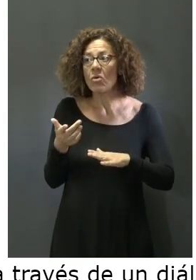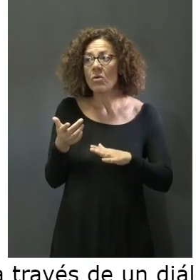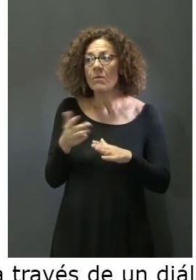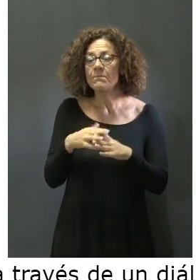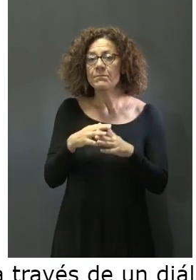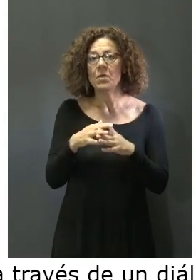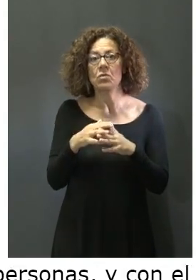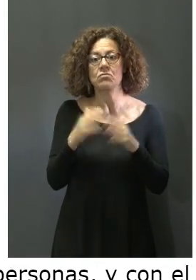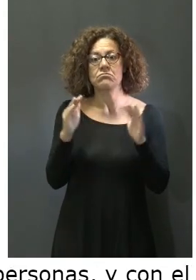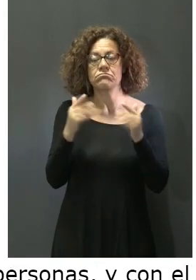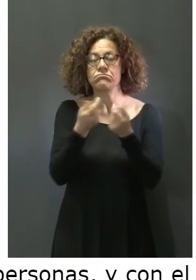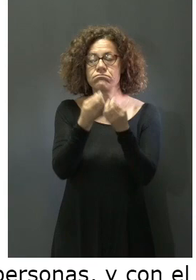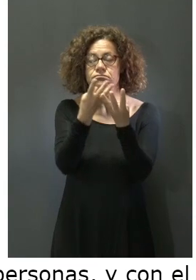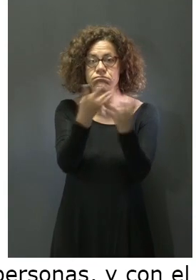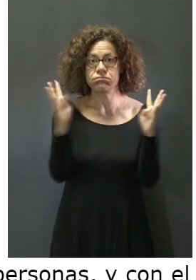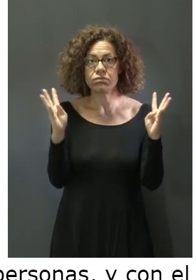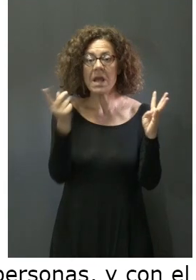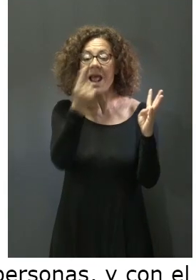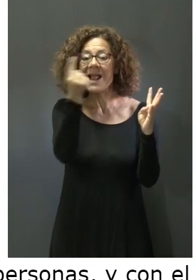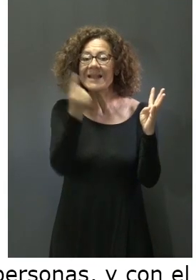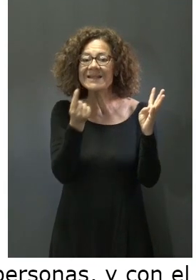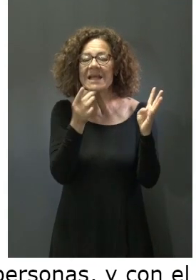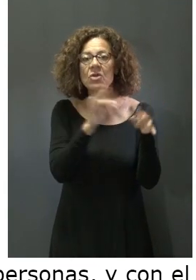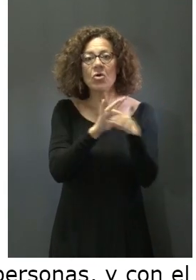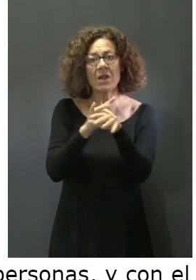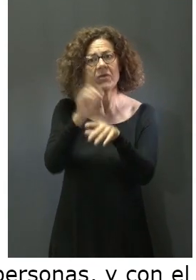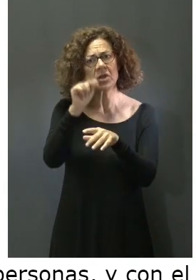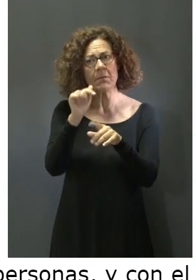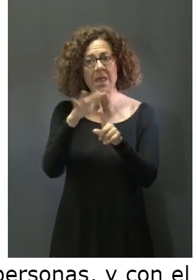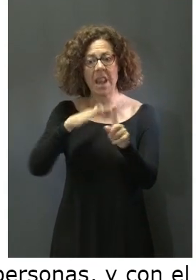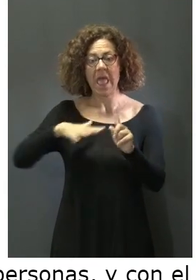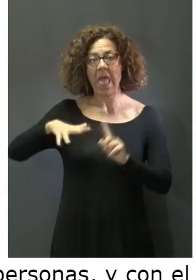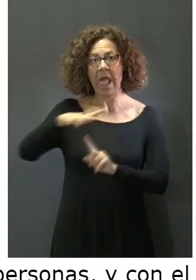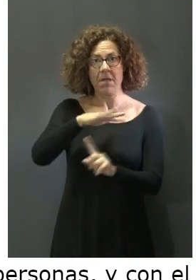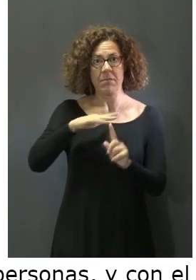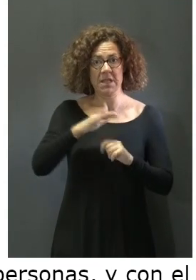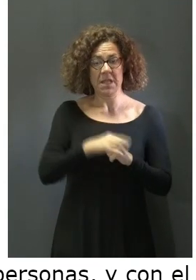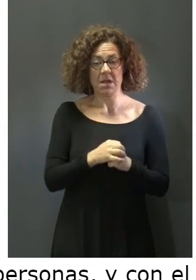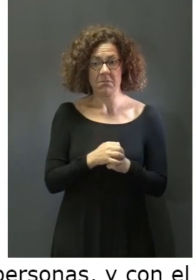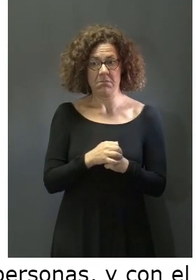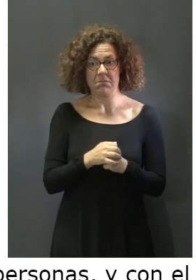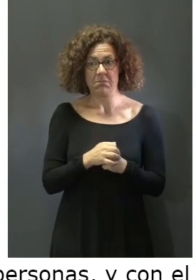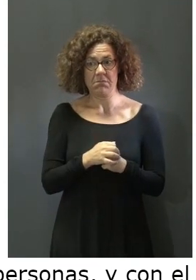y paisaje, con el diseño gráfico y el ambiental, ¿no? Y